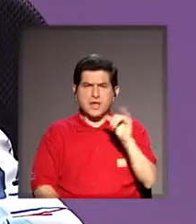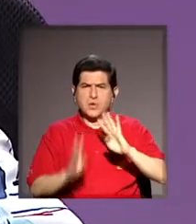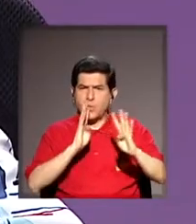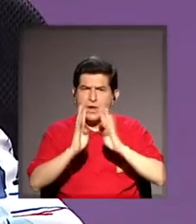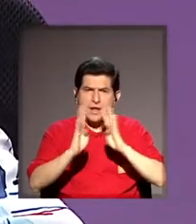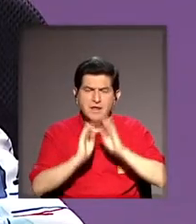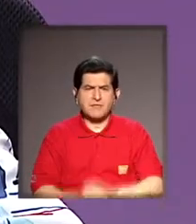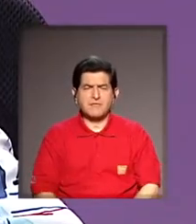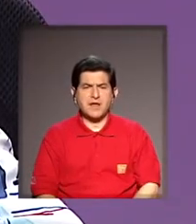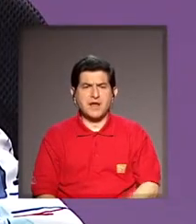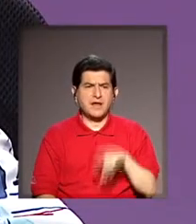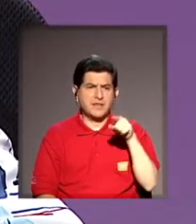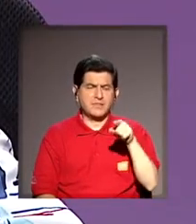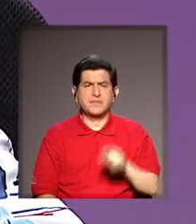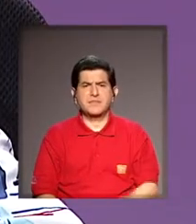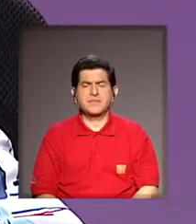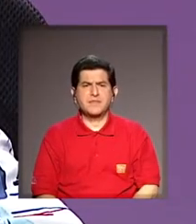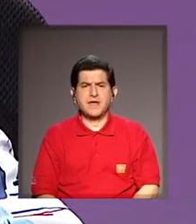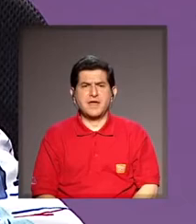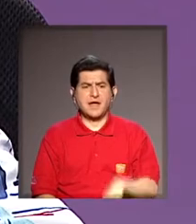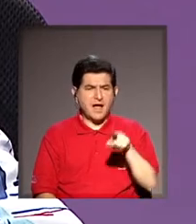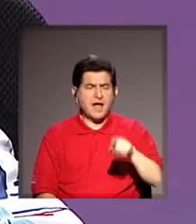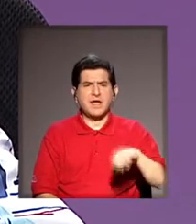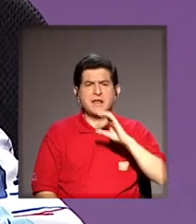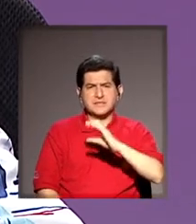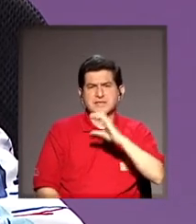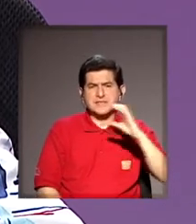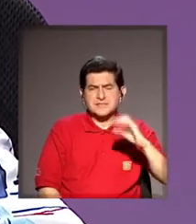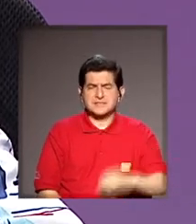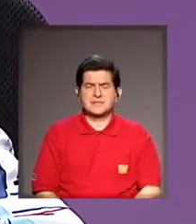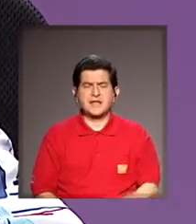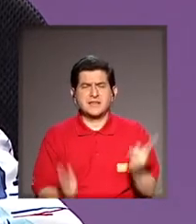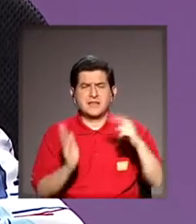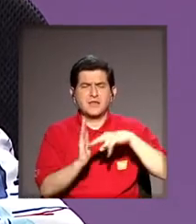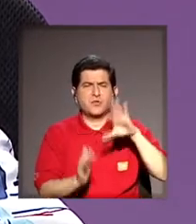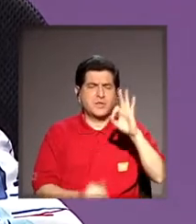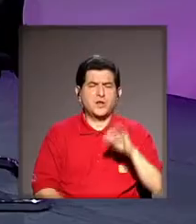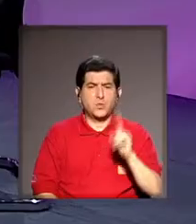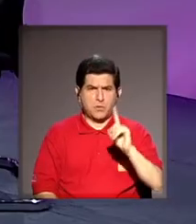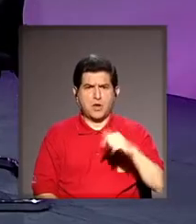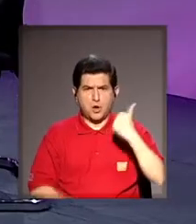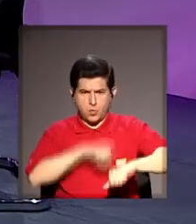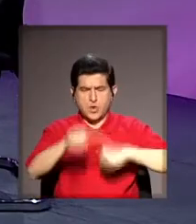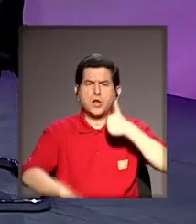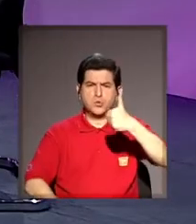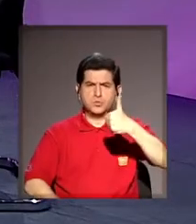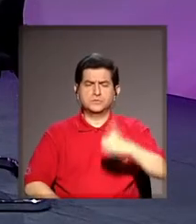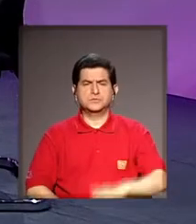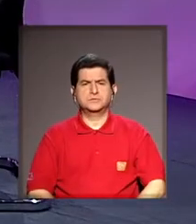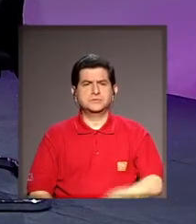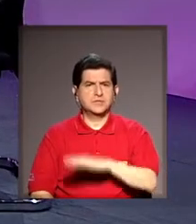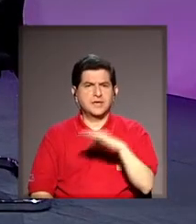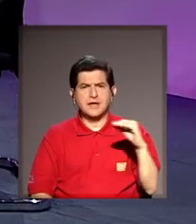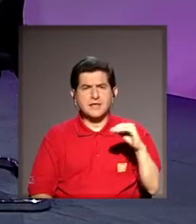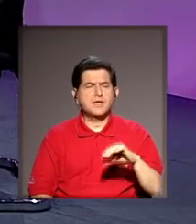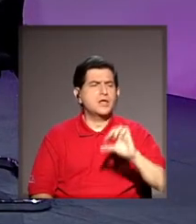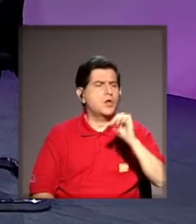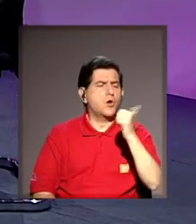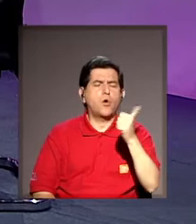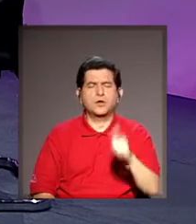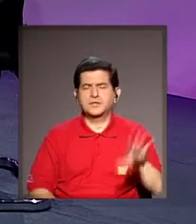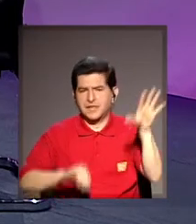conocido como en la cédula que fue una conquista más o menos del 2009 por ahí y hay muchas